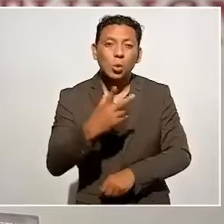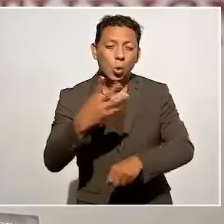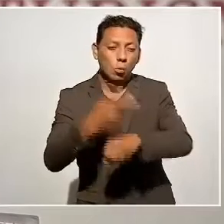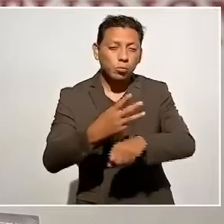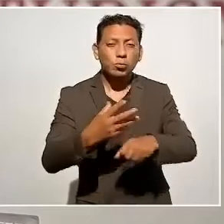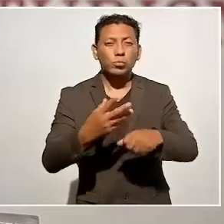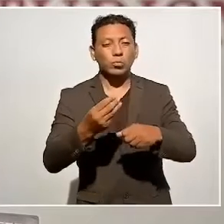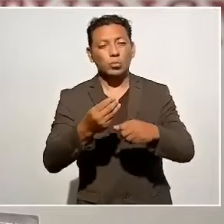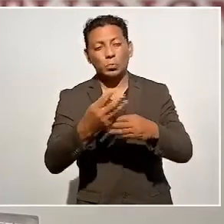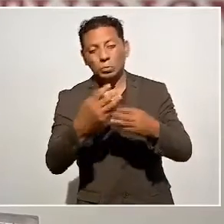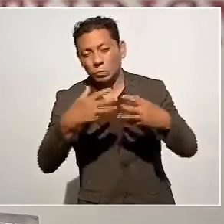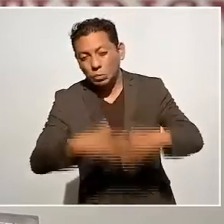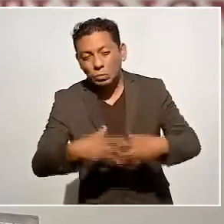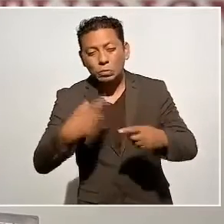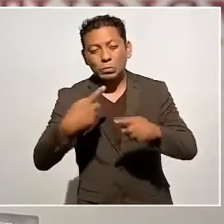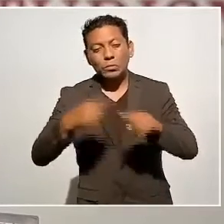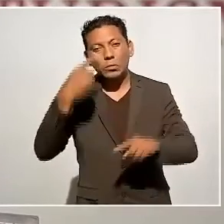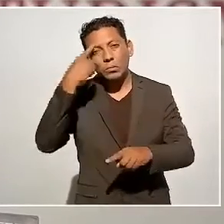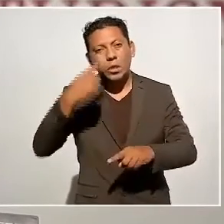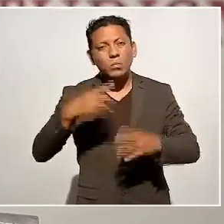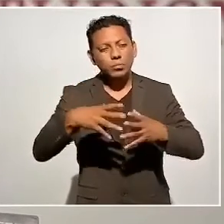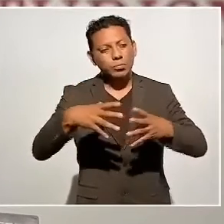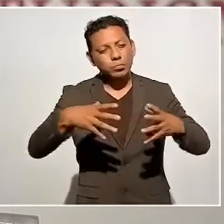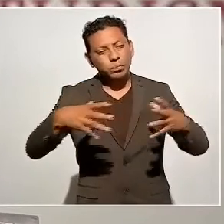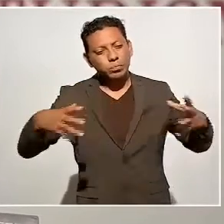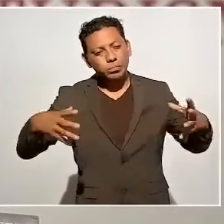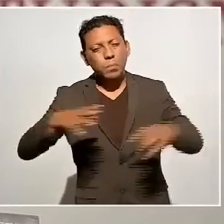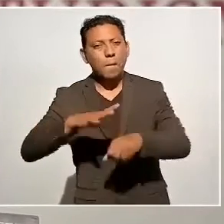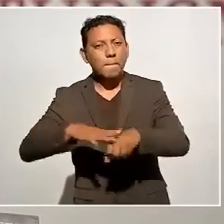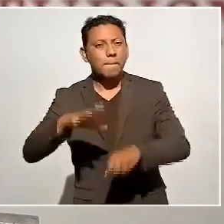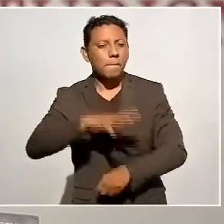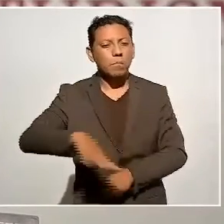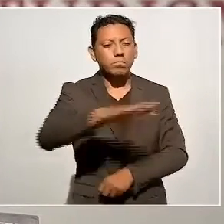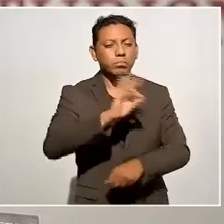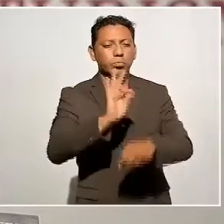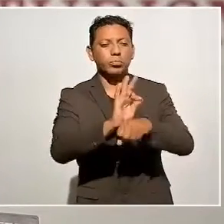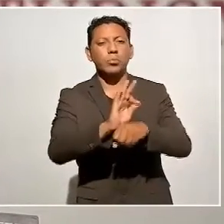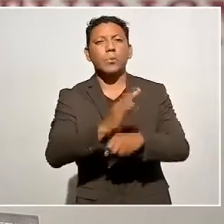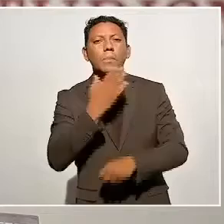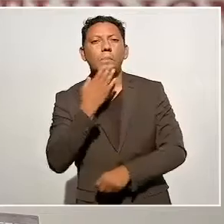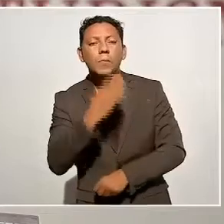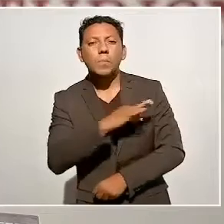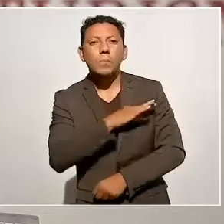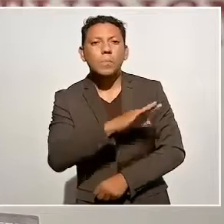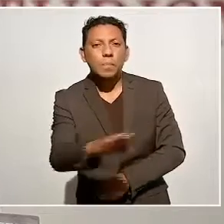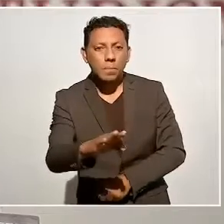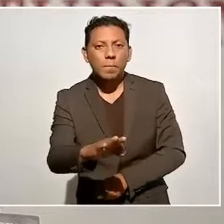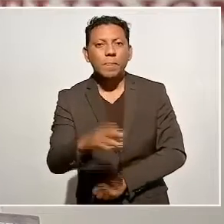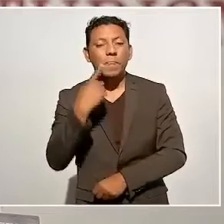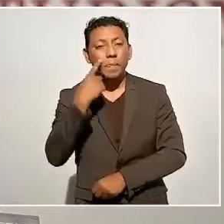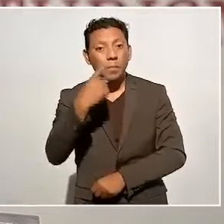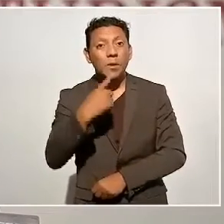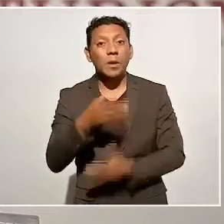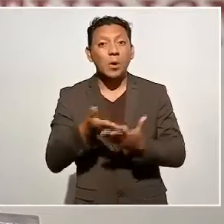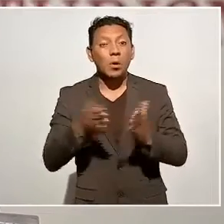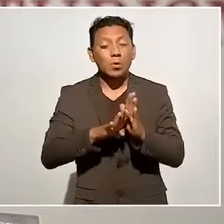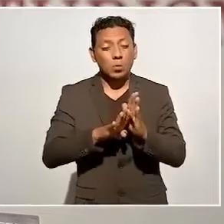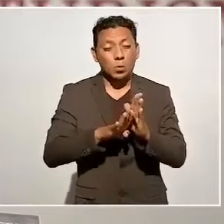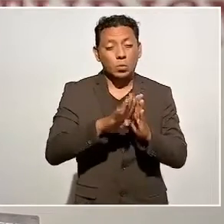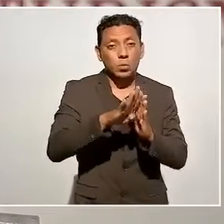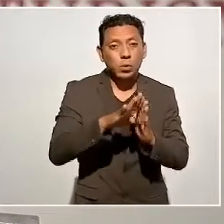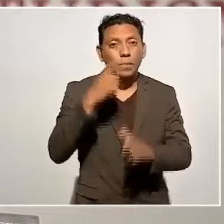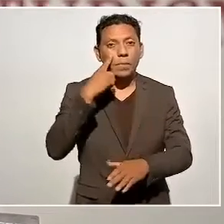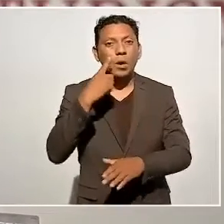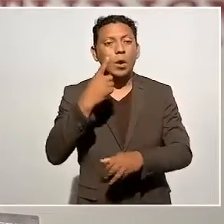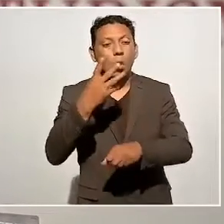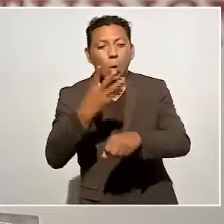para así consolidar el crecimiento de la producción y el bienestar de la población. En periodos de desaceleración, la